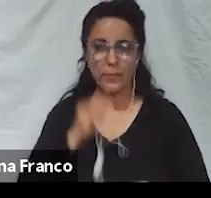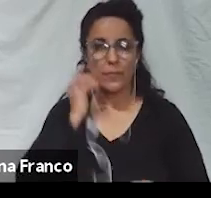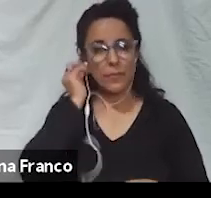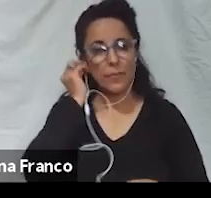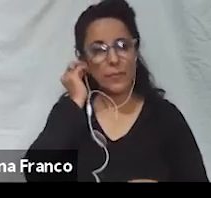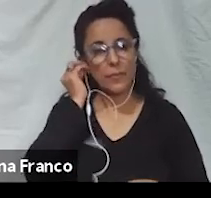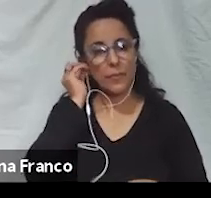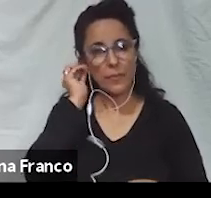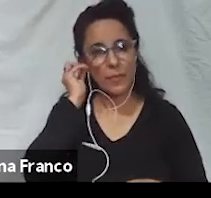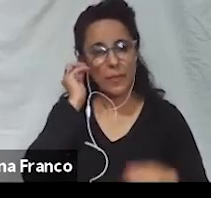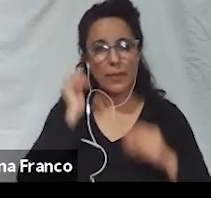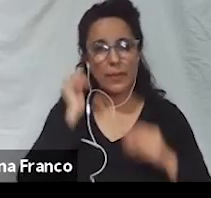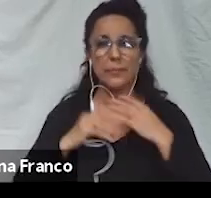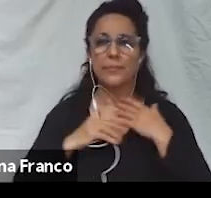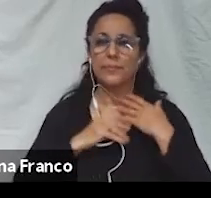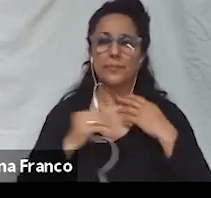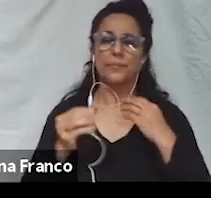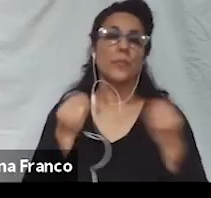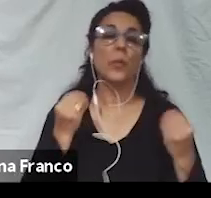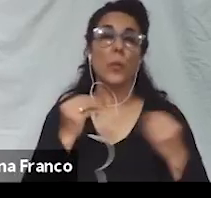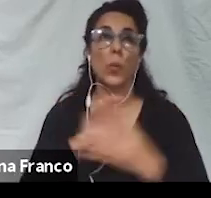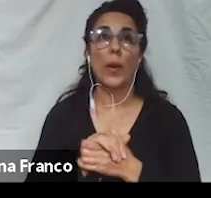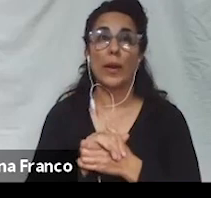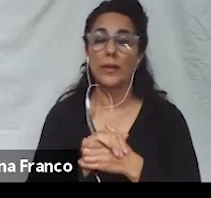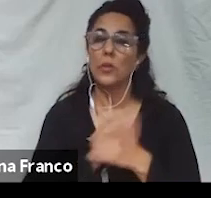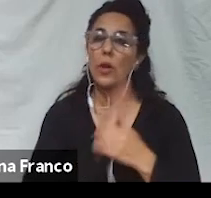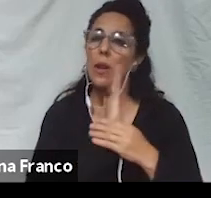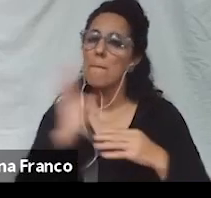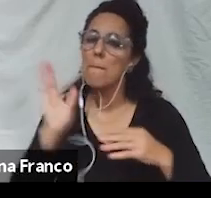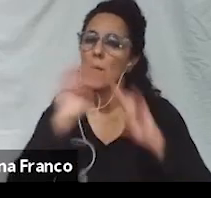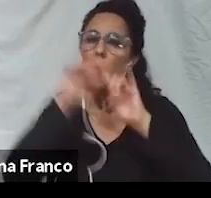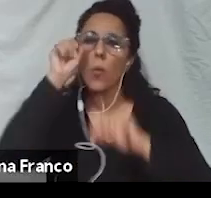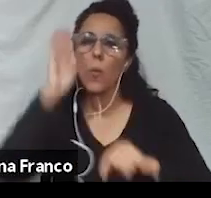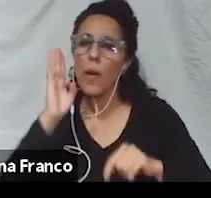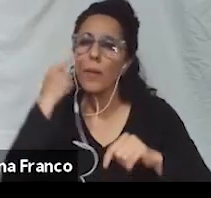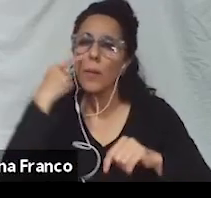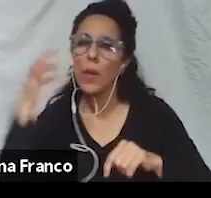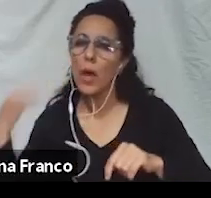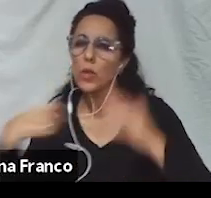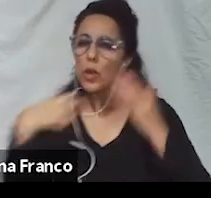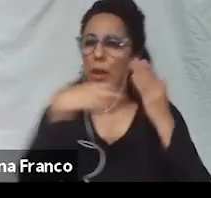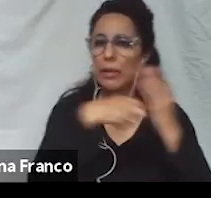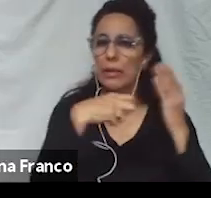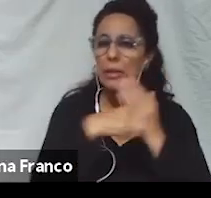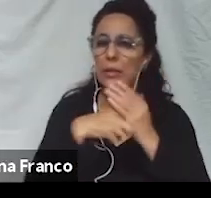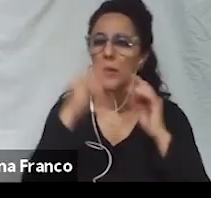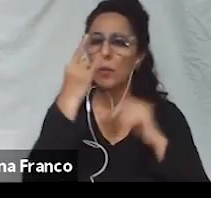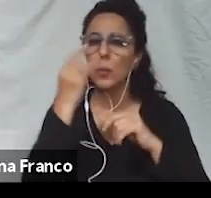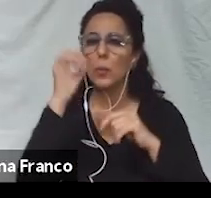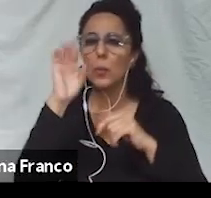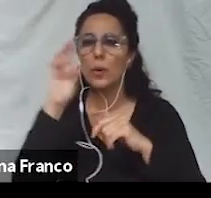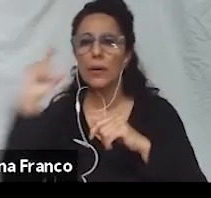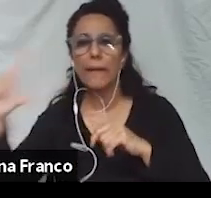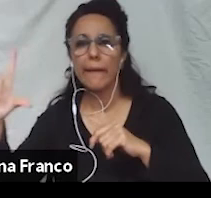En la primera especifico todo esto, cuáles son las páginas que voy a testear, con